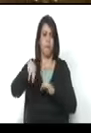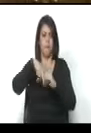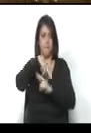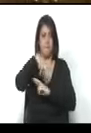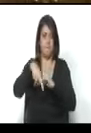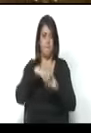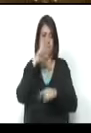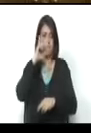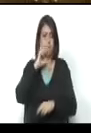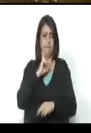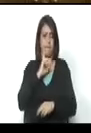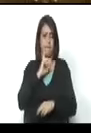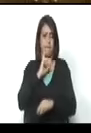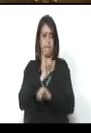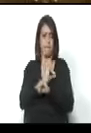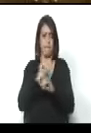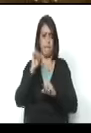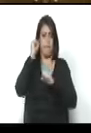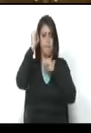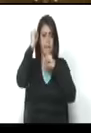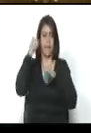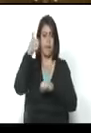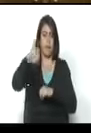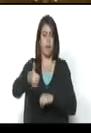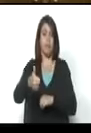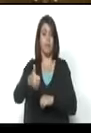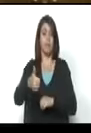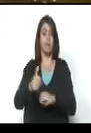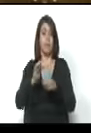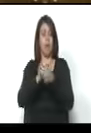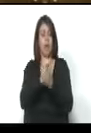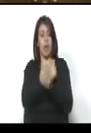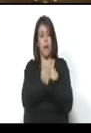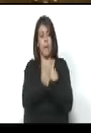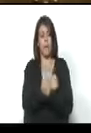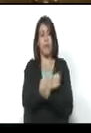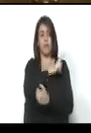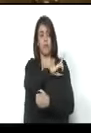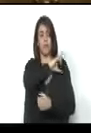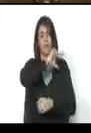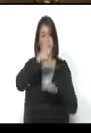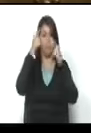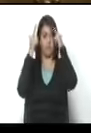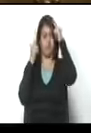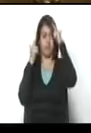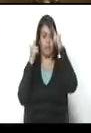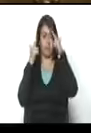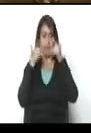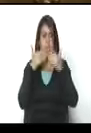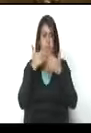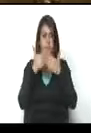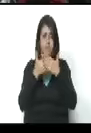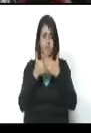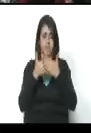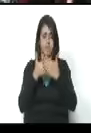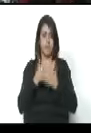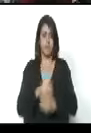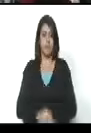de la Revolución Bolivariana. Que viva por siempre nuestro eterno y amado comandante Hugo Chávez Frías. Muchas gracias.